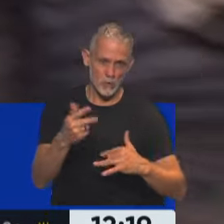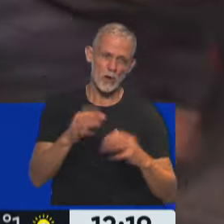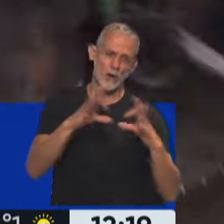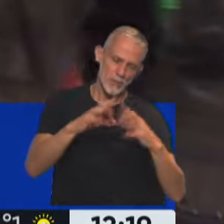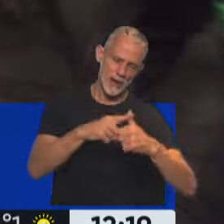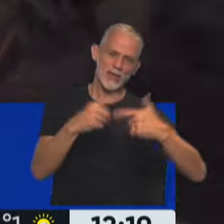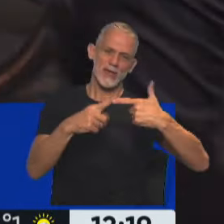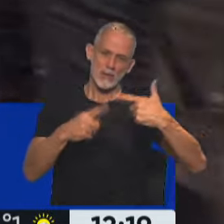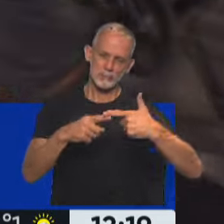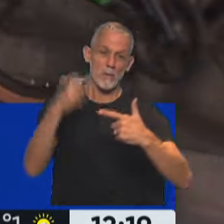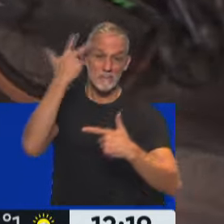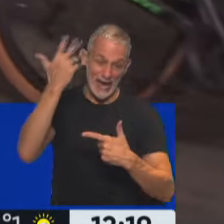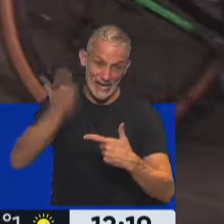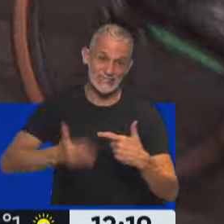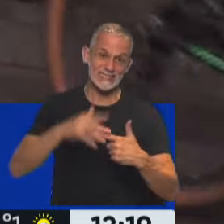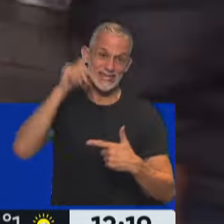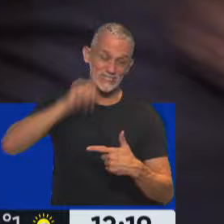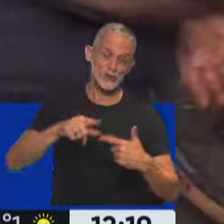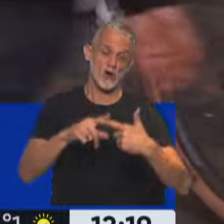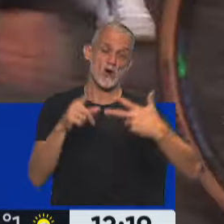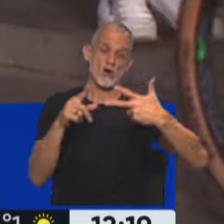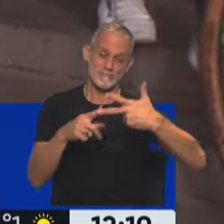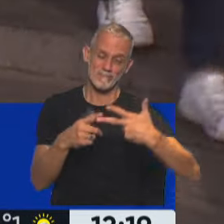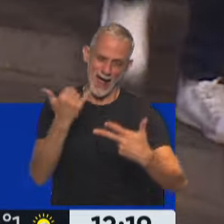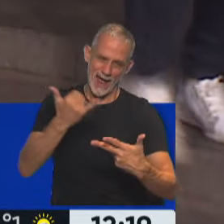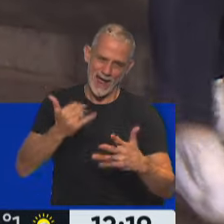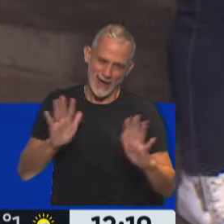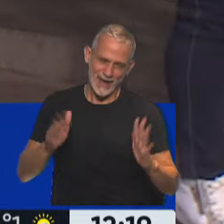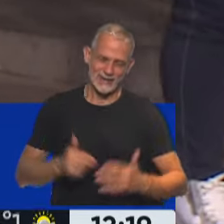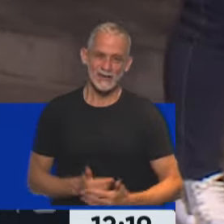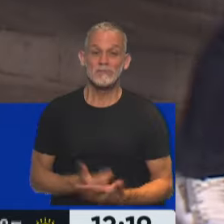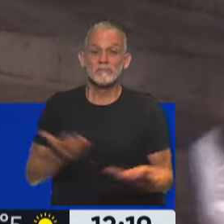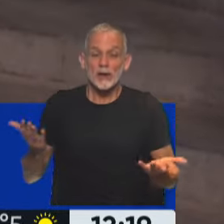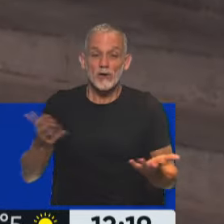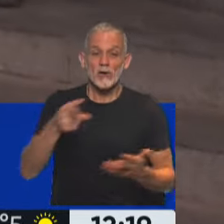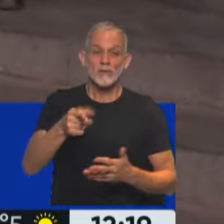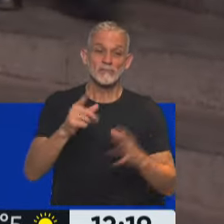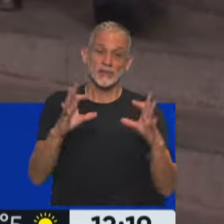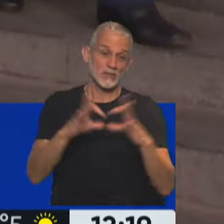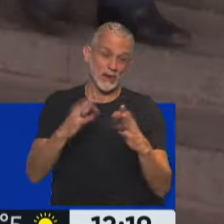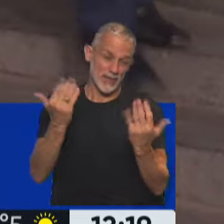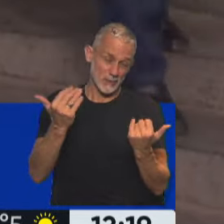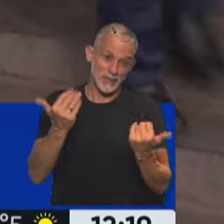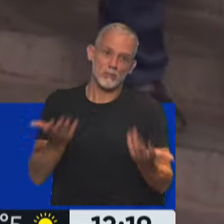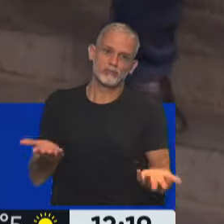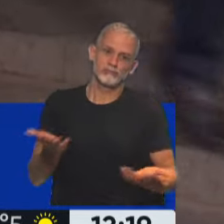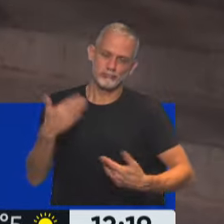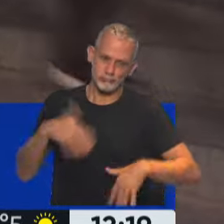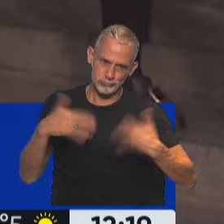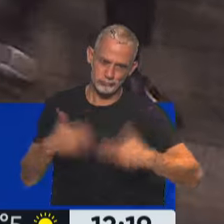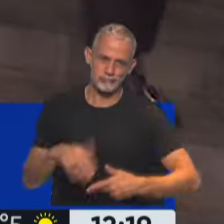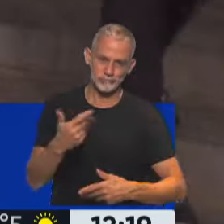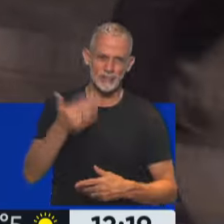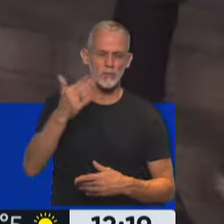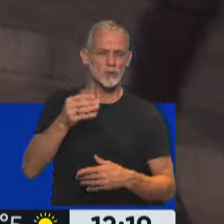Fideo, por lo de Messi también la lesión. Por lo de Messi la lesión, pero lo de Fideo fue... Se pudo ir